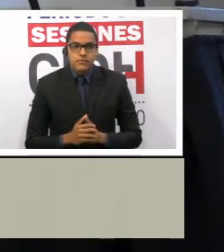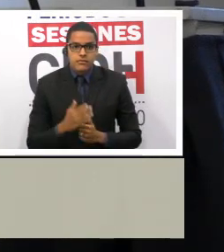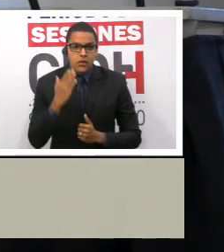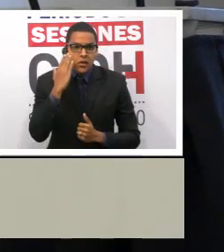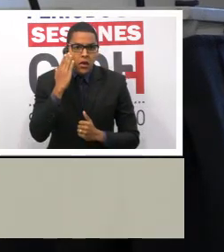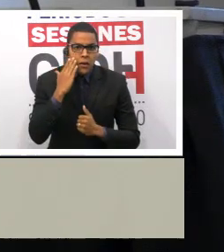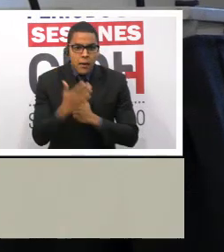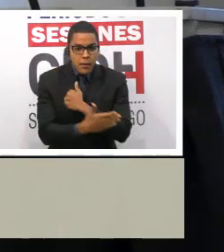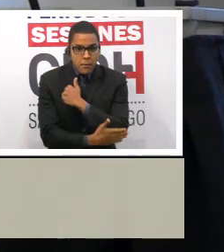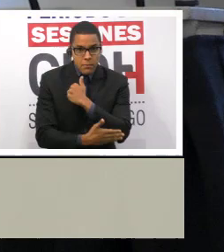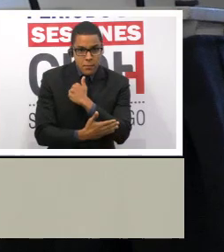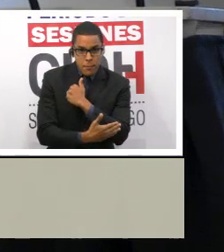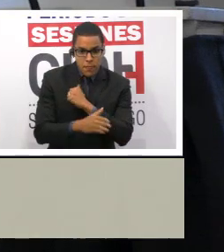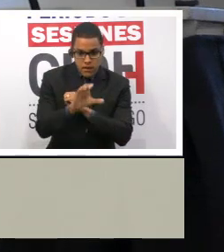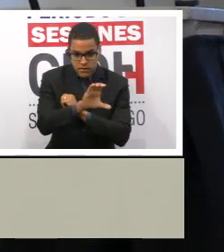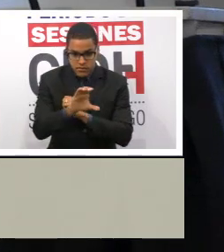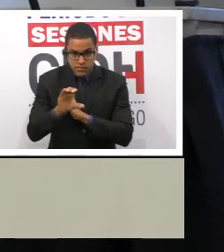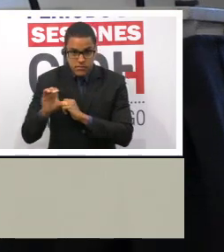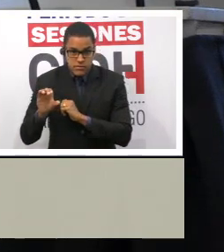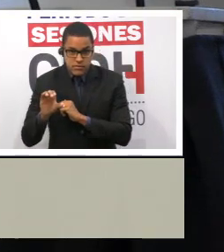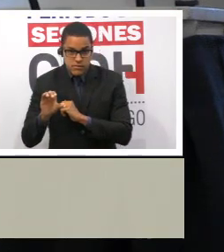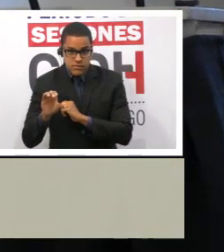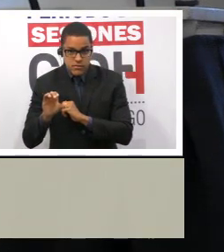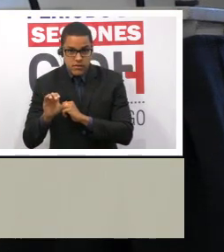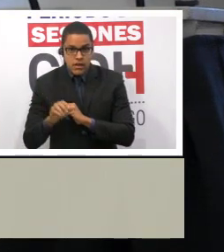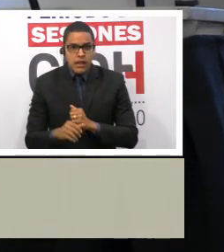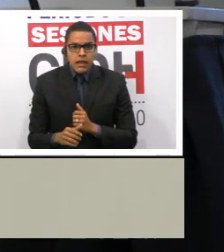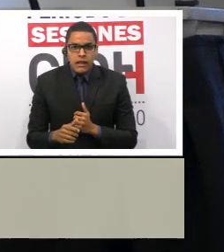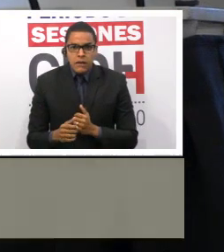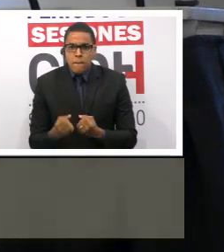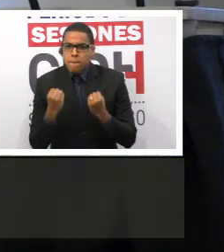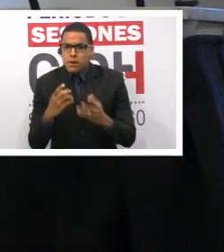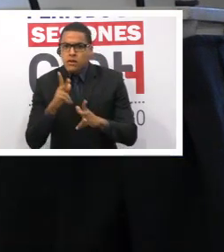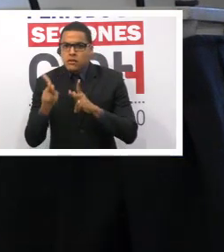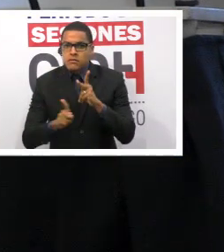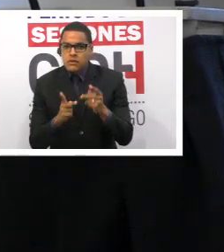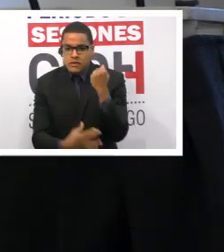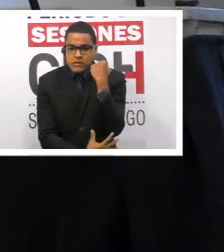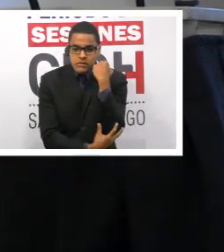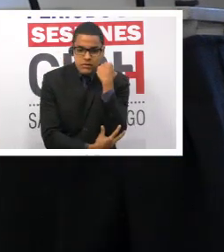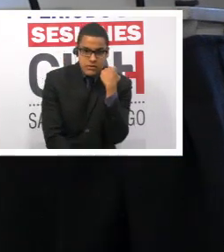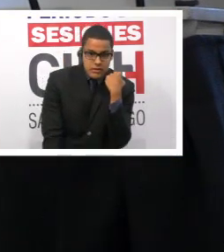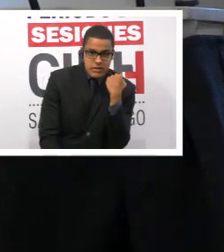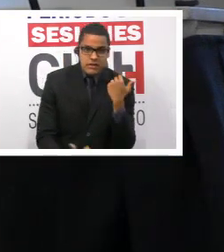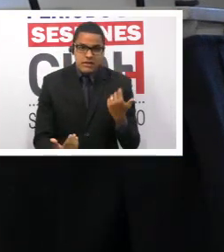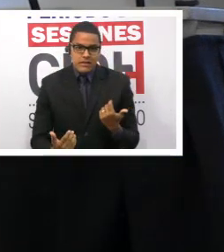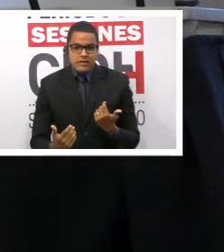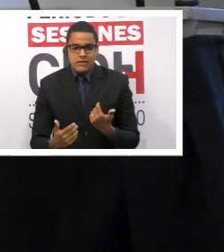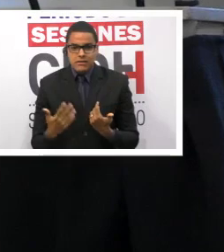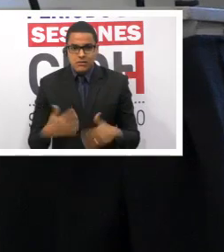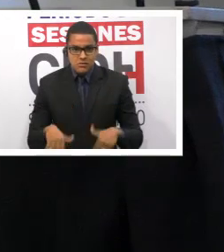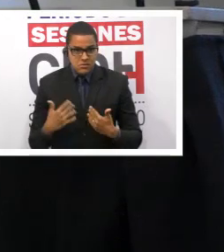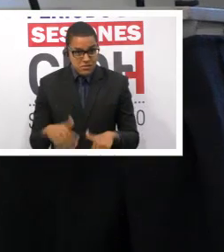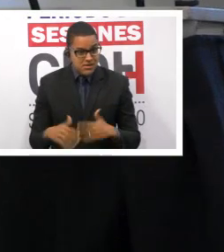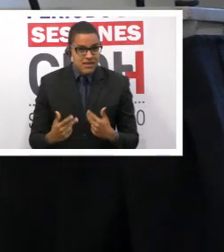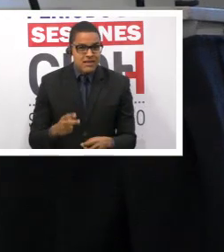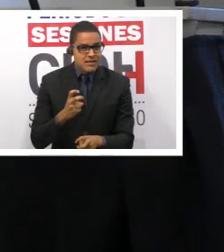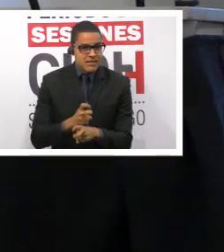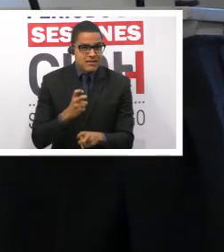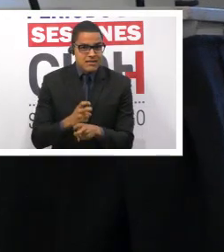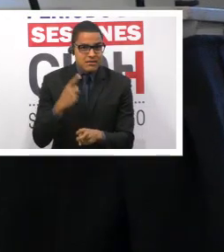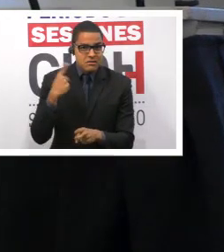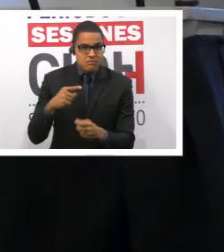1900 en 2010 e 17 en el la comisión advierte que la pobreza y la pobreza extrema no podrán ser enfrentadas